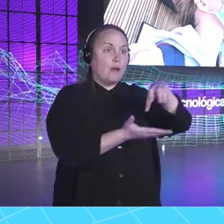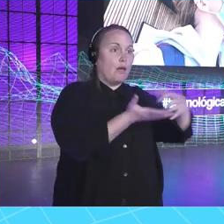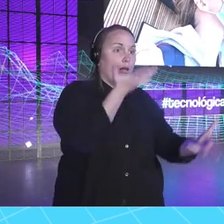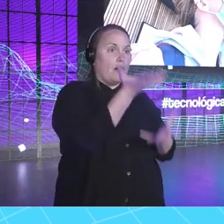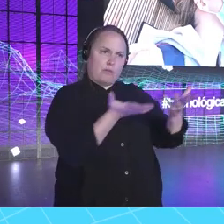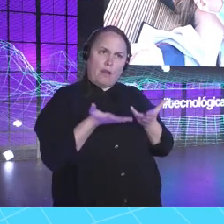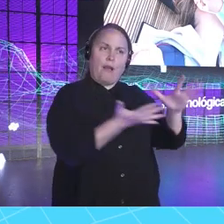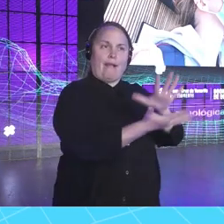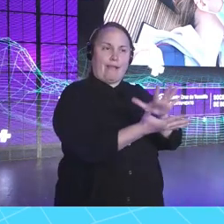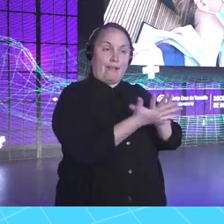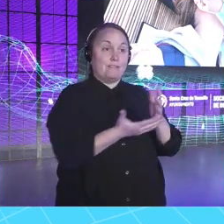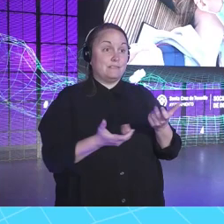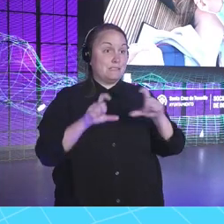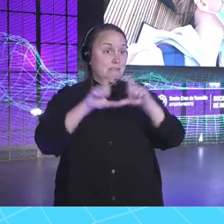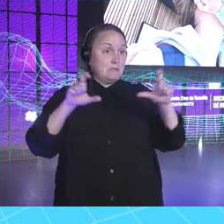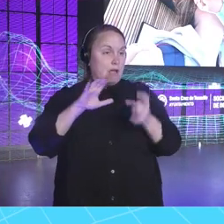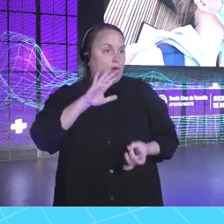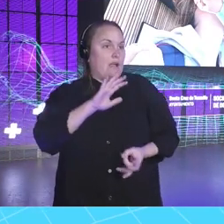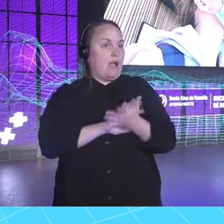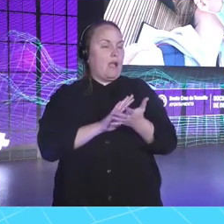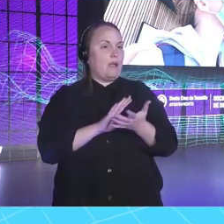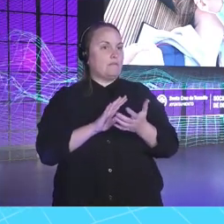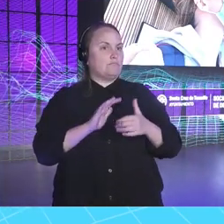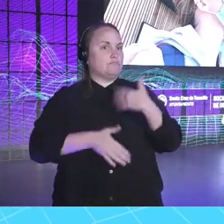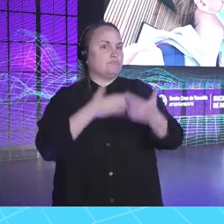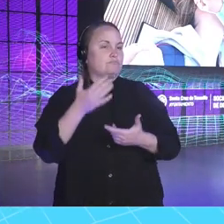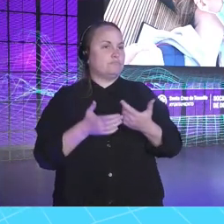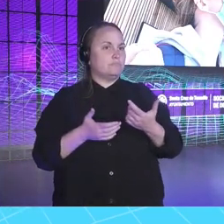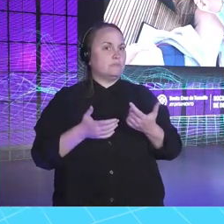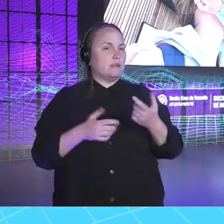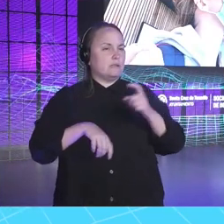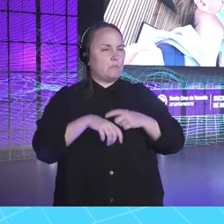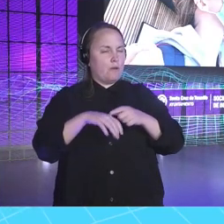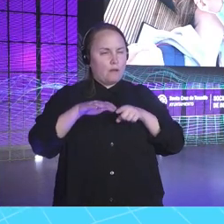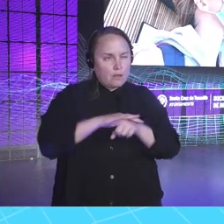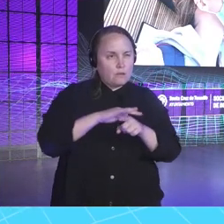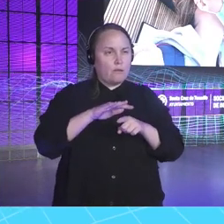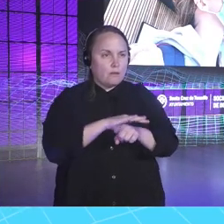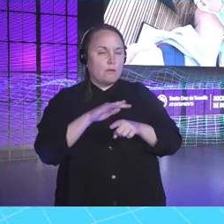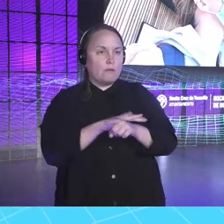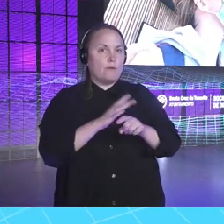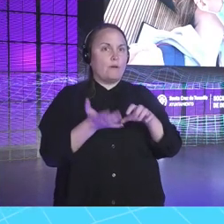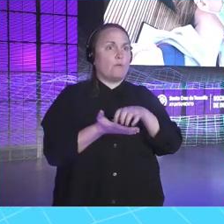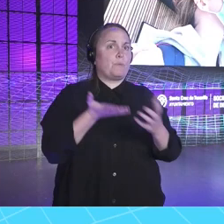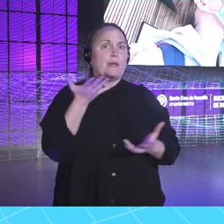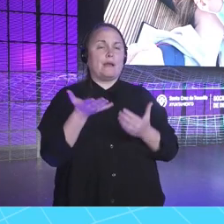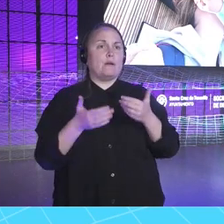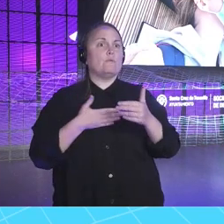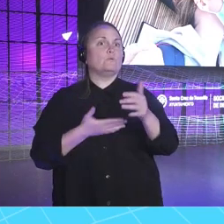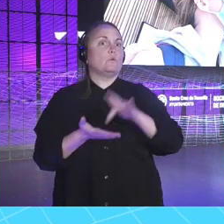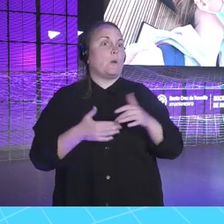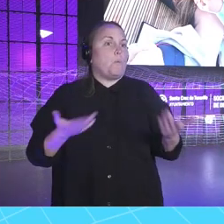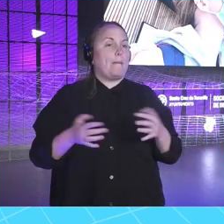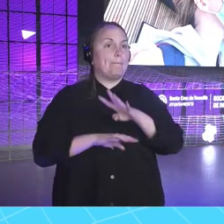pero cuando emprendemos y montamos negocios lo que hacemos Es pasarnos un montón de tiempo gestionando la incertidumbre El no saber qué